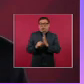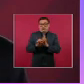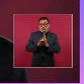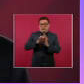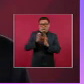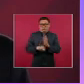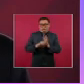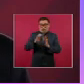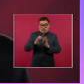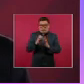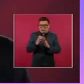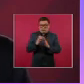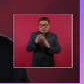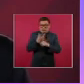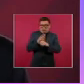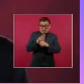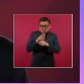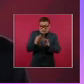iniciar sus operaciones va a estar